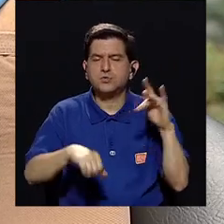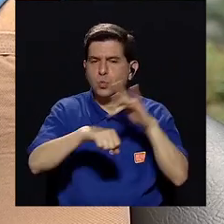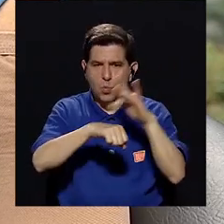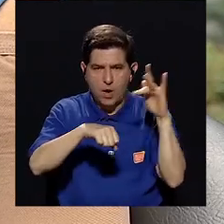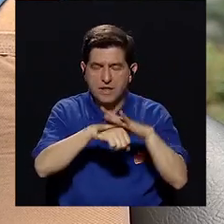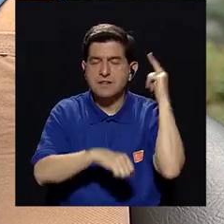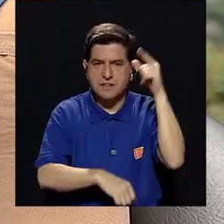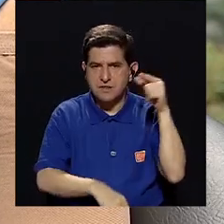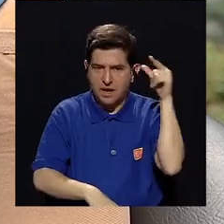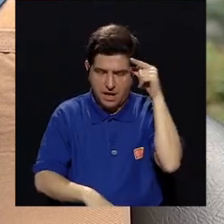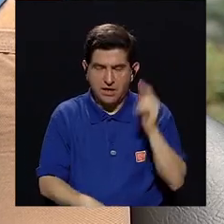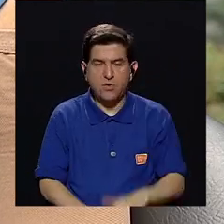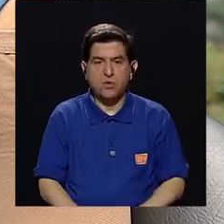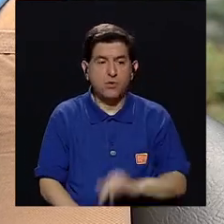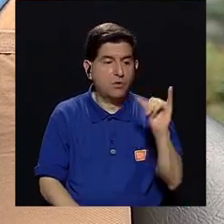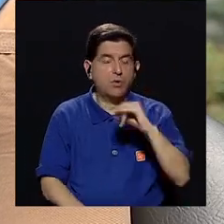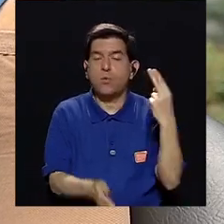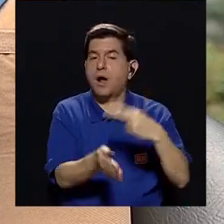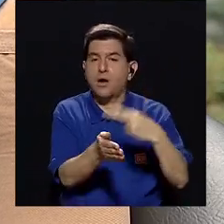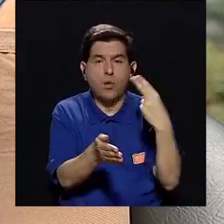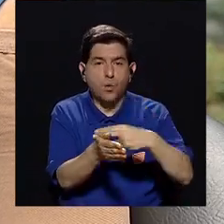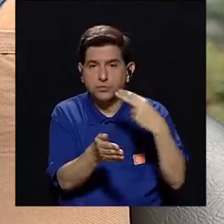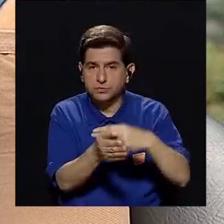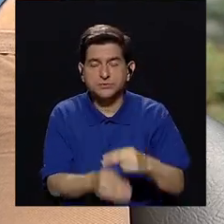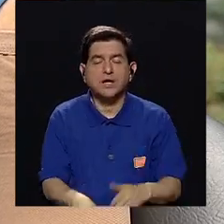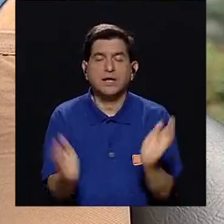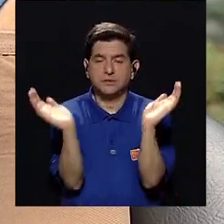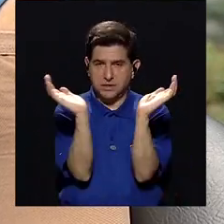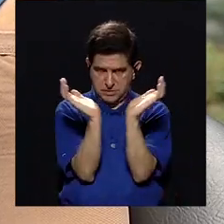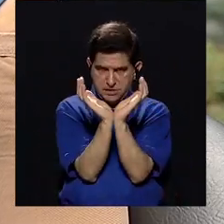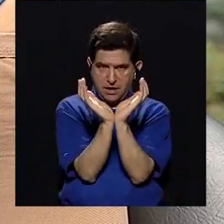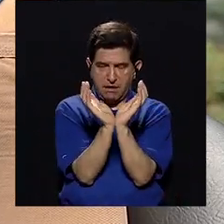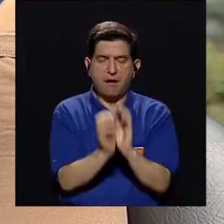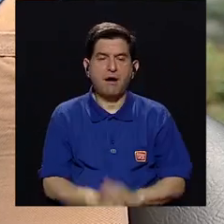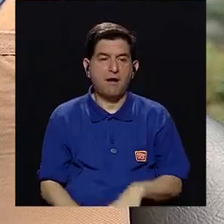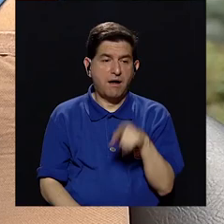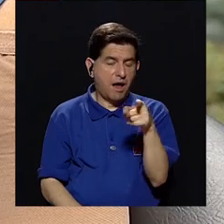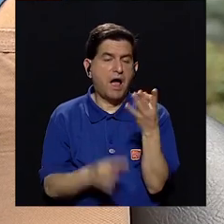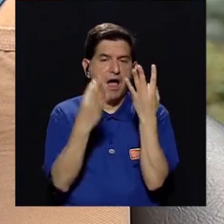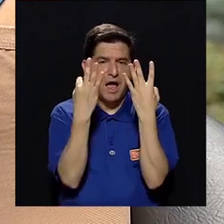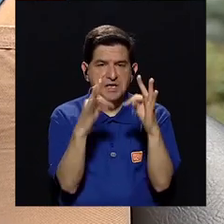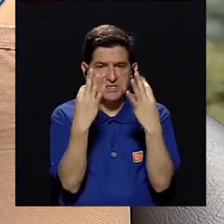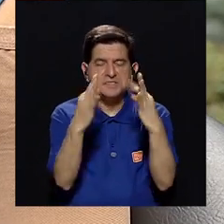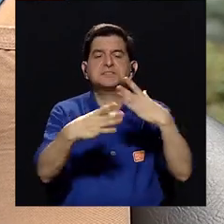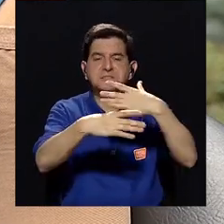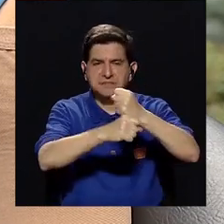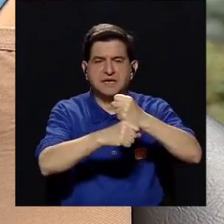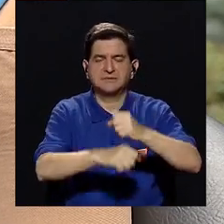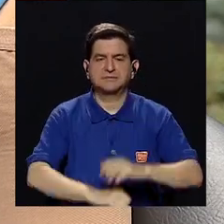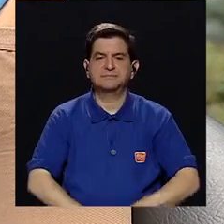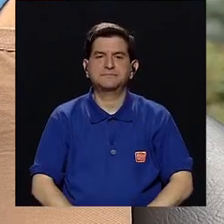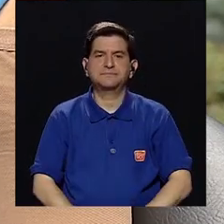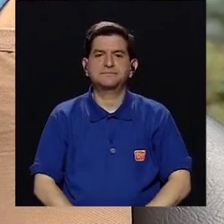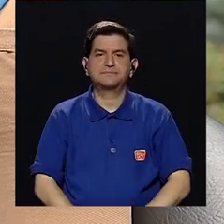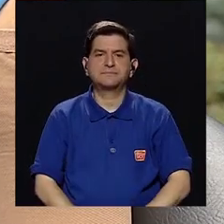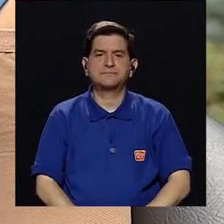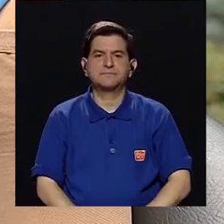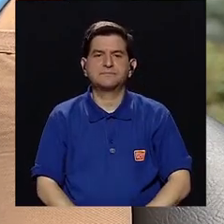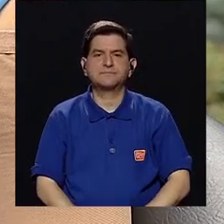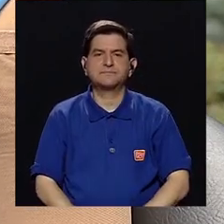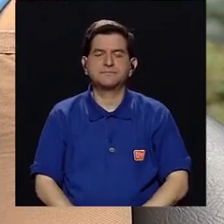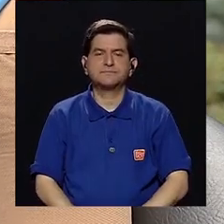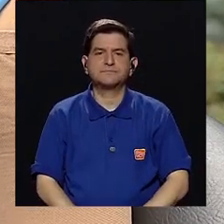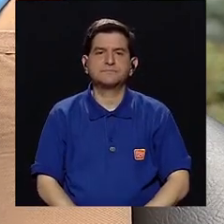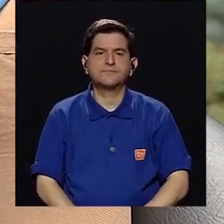que los hospitales lo que es la caja esto es lo que lo que se hace los